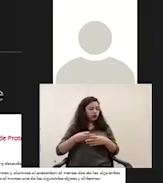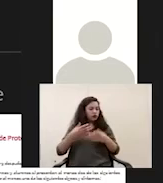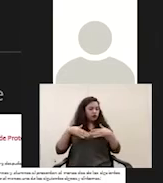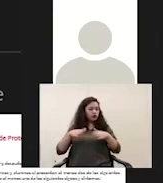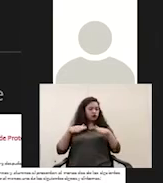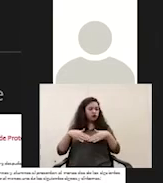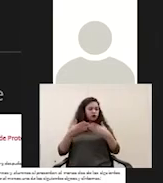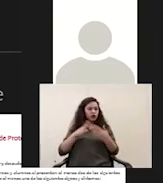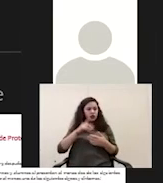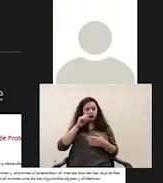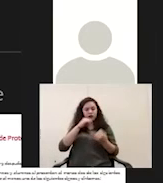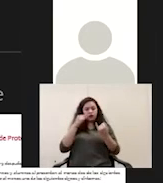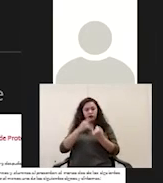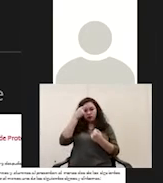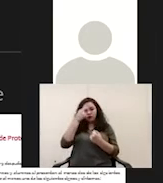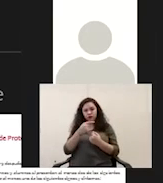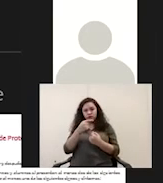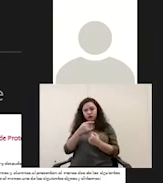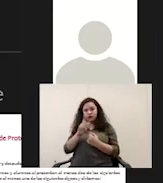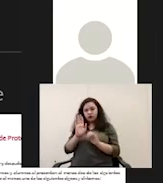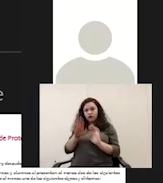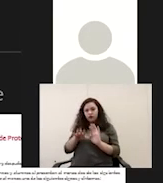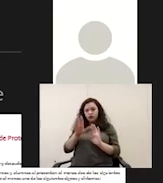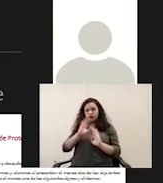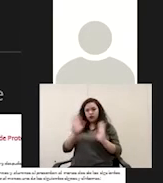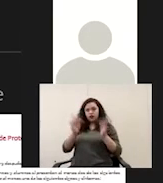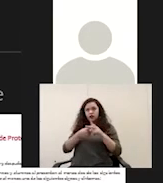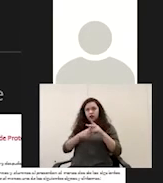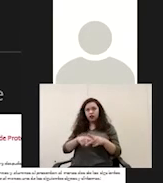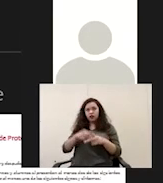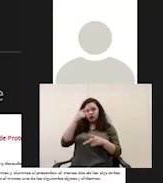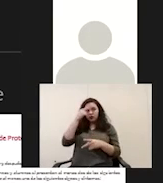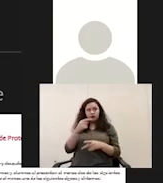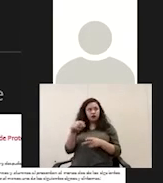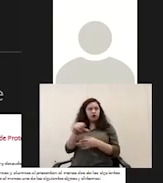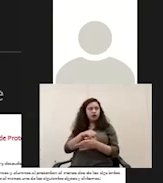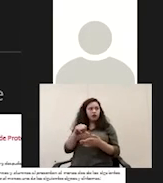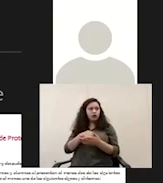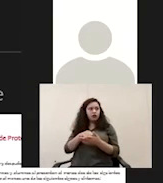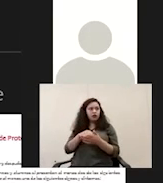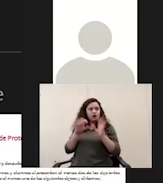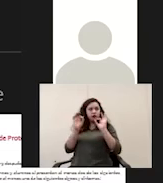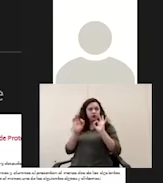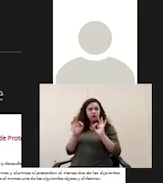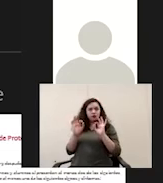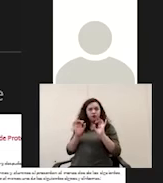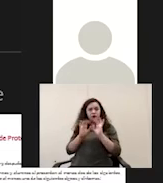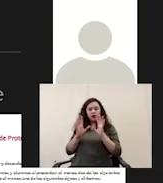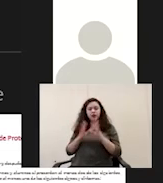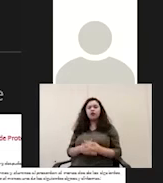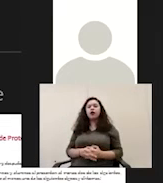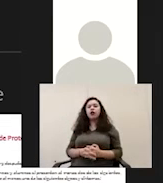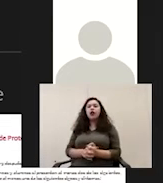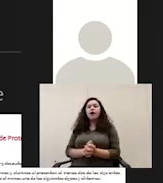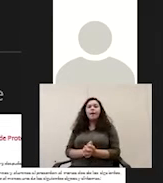y la tapa de accionamiento de pedal, que se acciona, obviamente, como lo dice su nombre, con el pie. Y bueno, en el caso